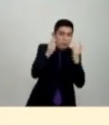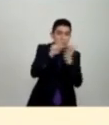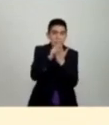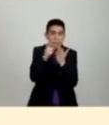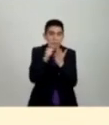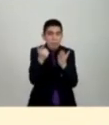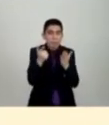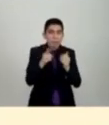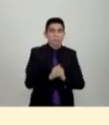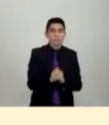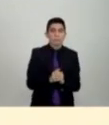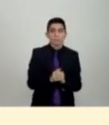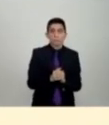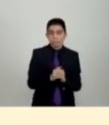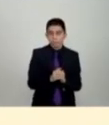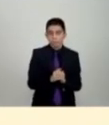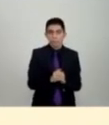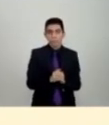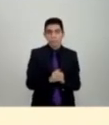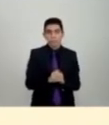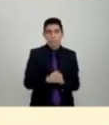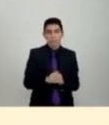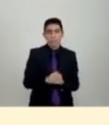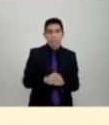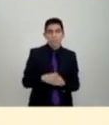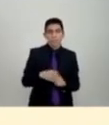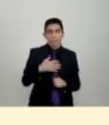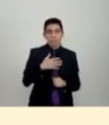potentes. Me pusiste en la cabeza